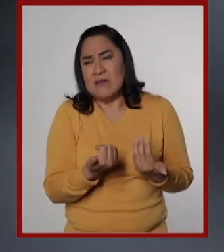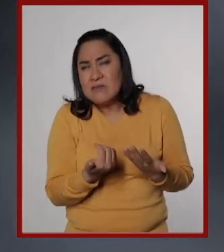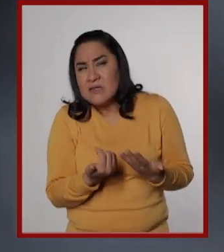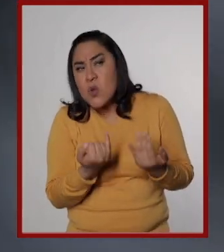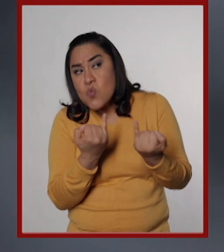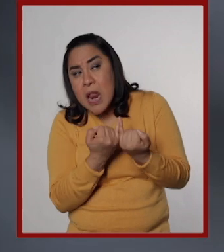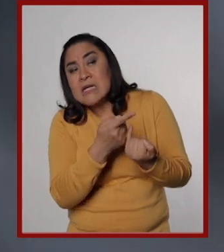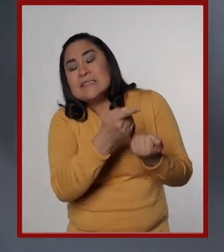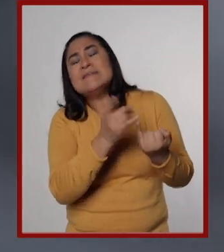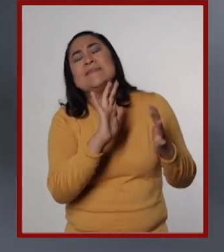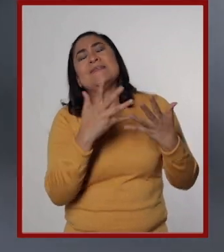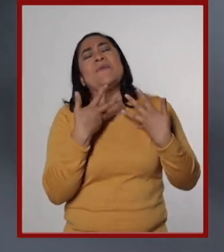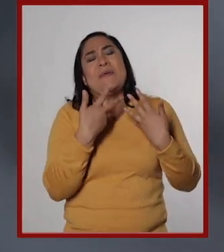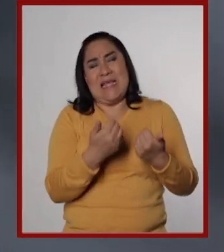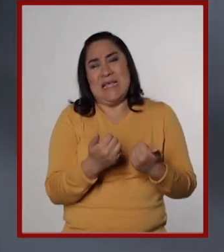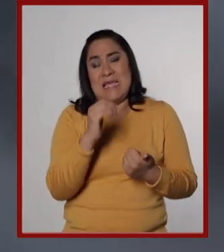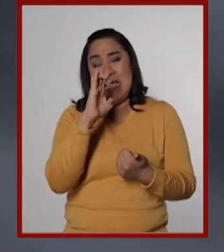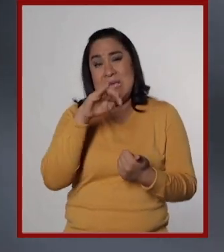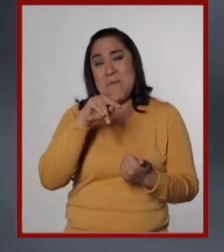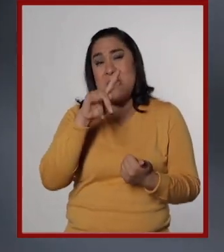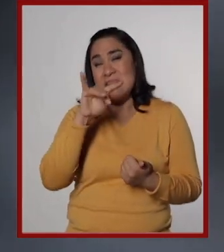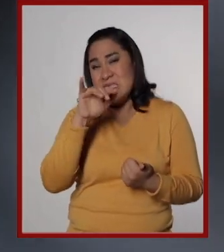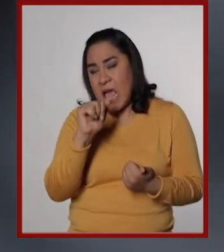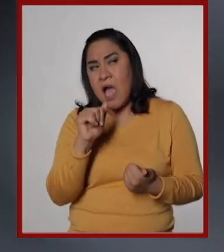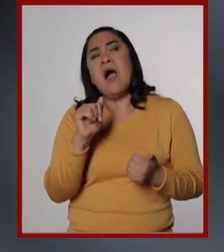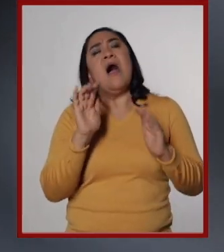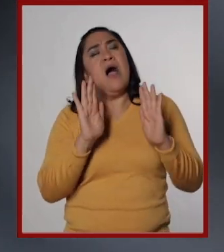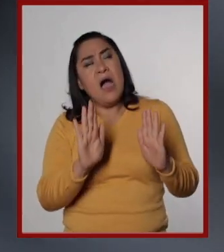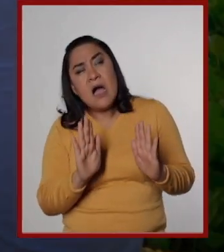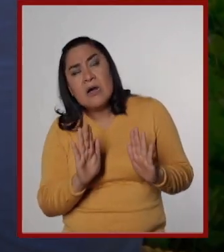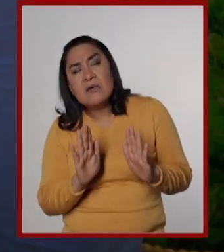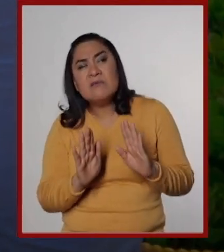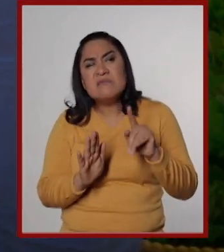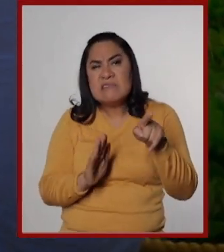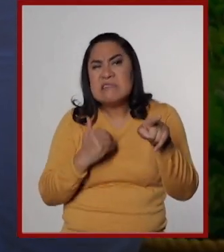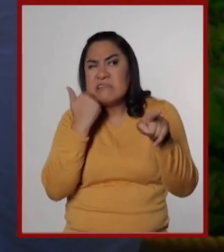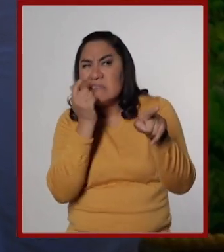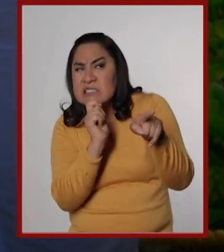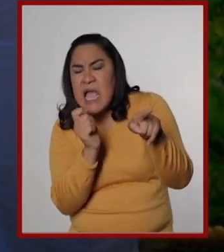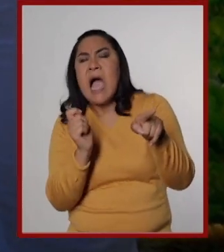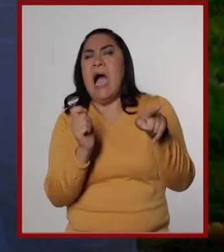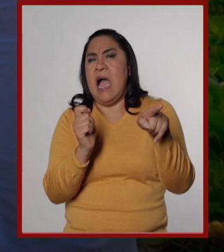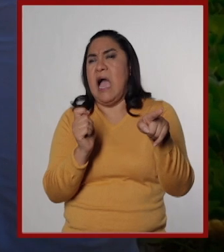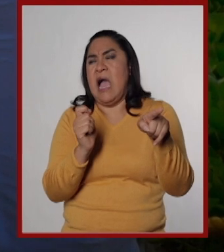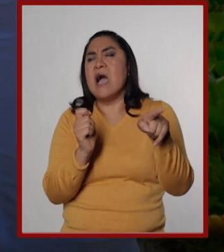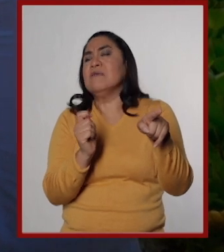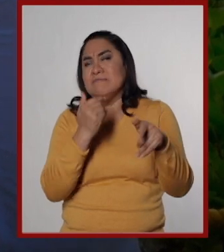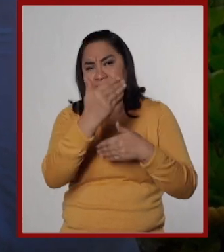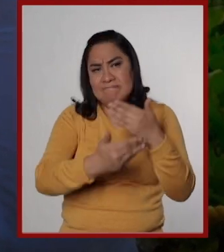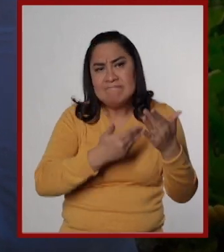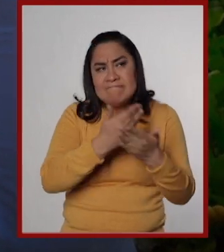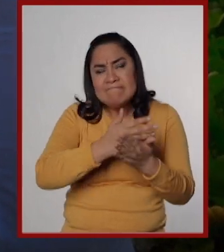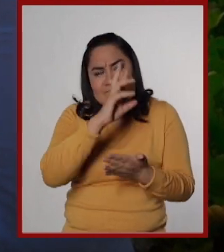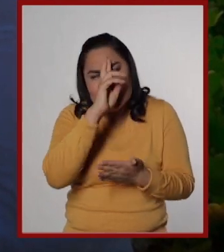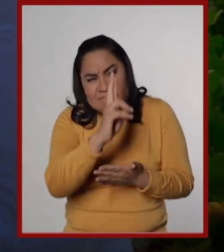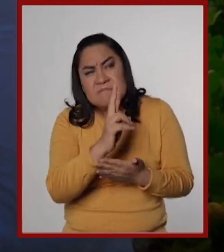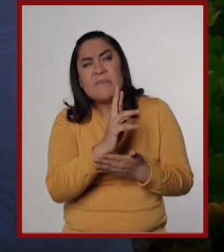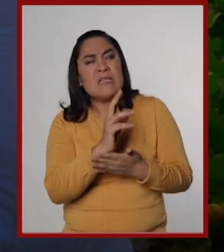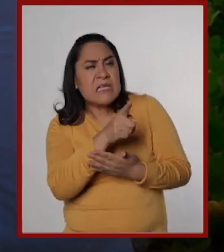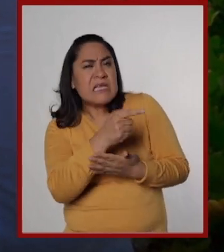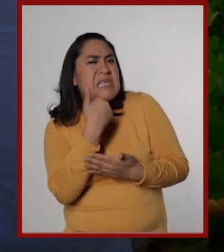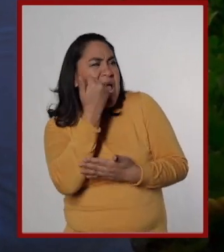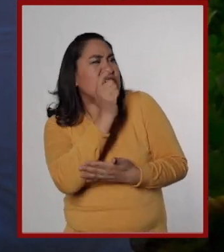ponerse en los zapatos del otro, ¿no? Claro. Es acercarse a lo que el otro quiere, pero con respeto, tratando de